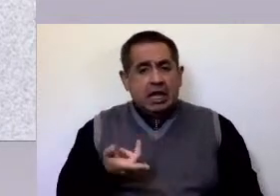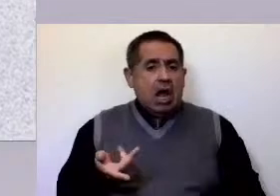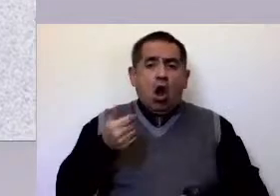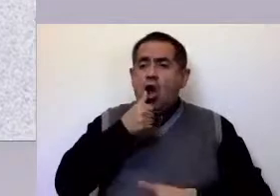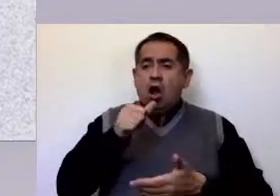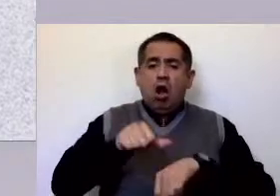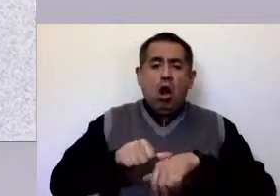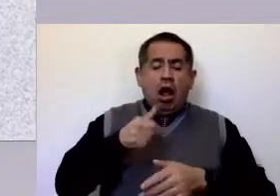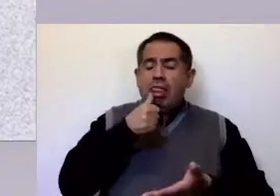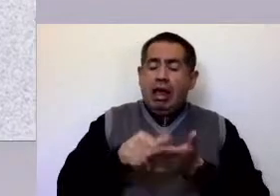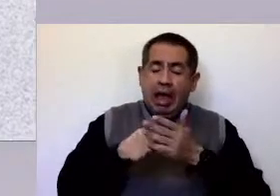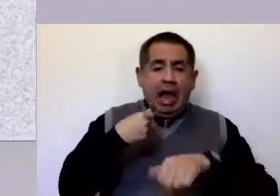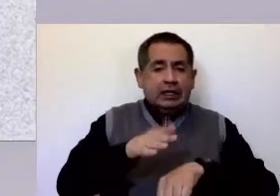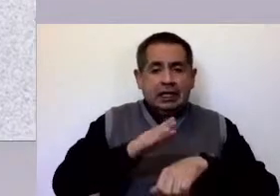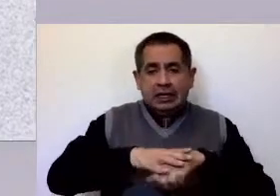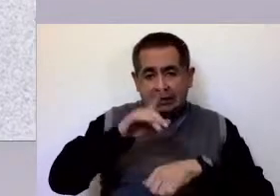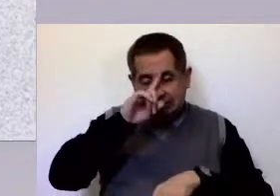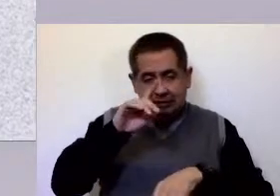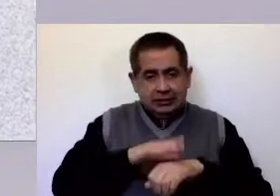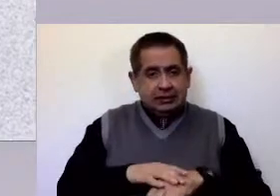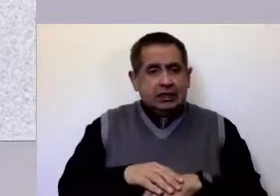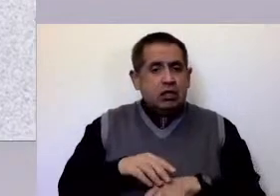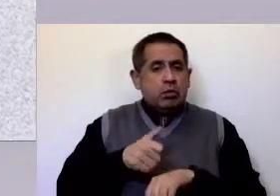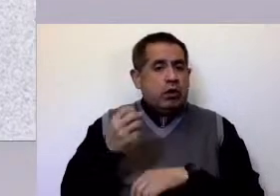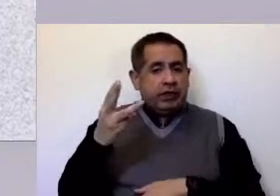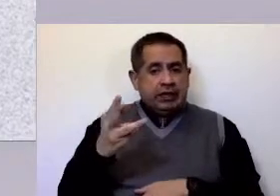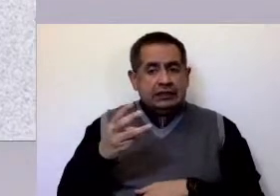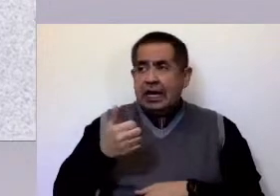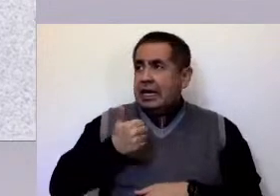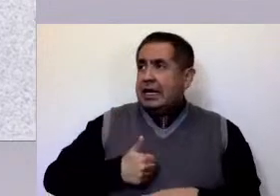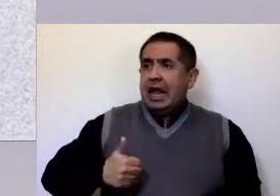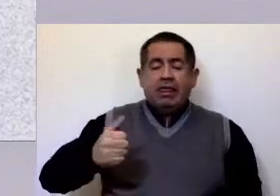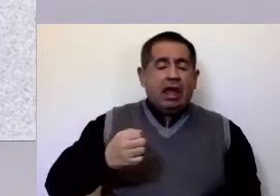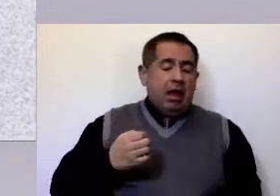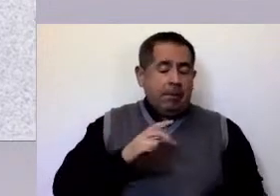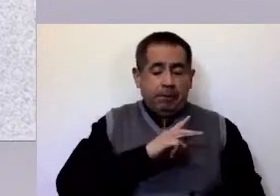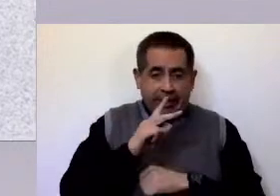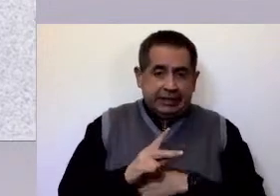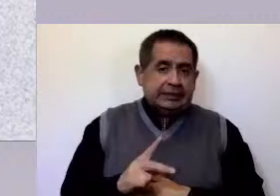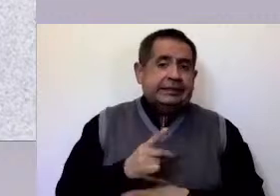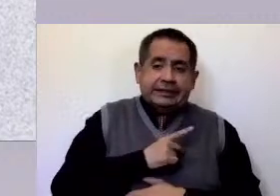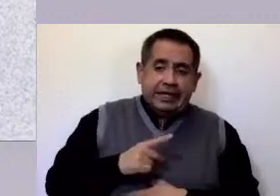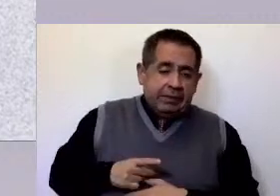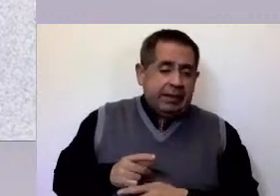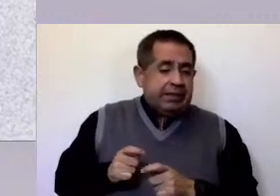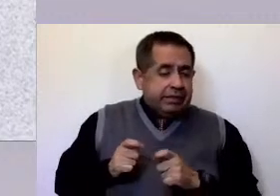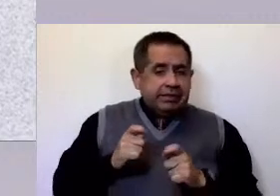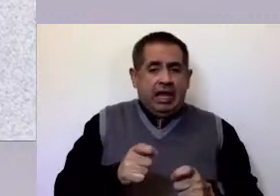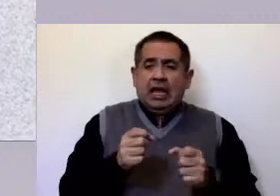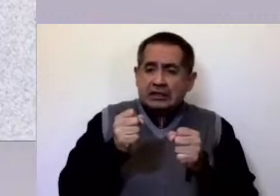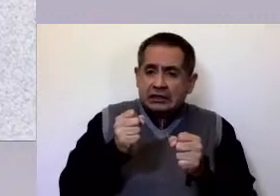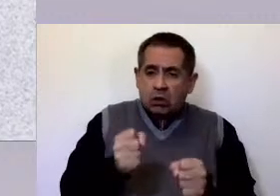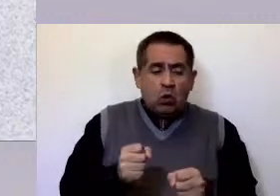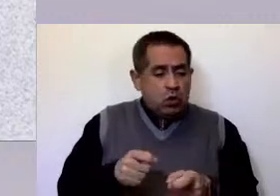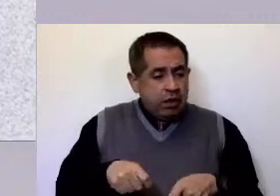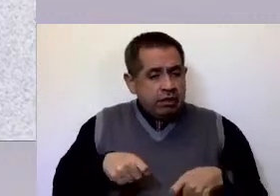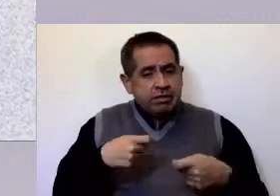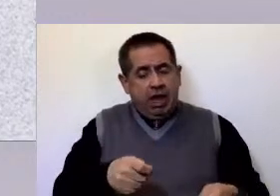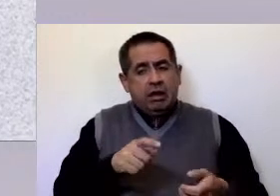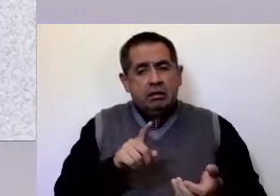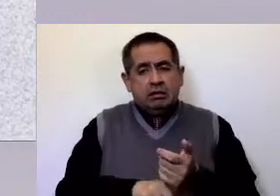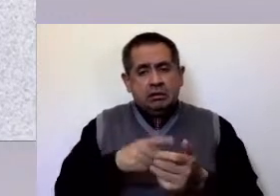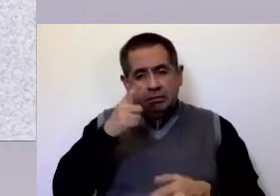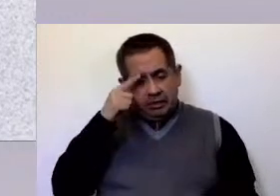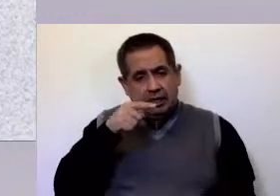sostuvo que corresponde a cada estado parte una obligación mínima de asegurar la satisfacción por lo menos por lo menos